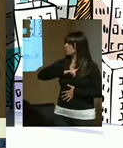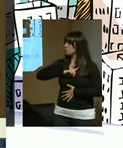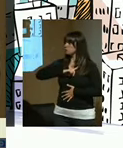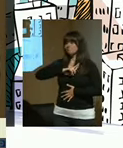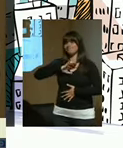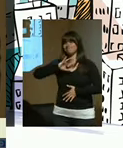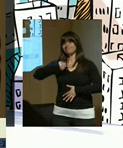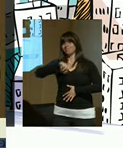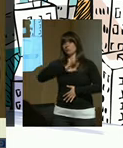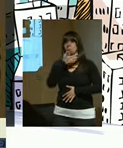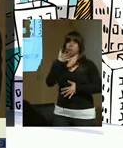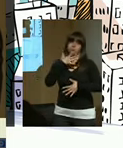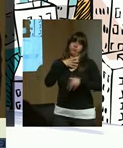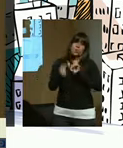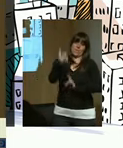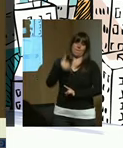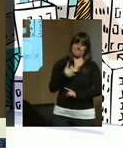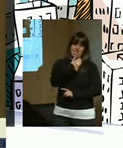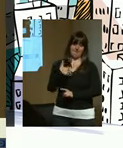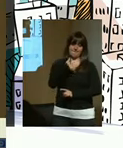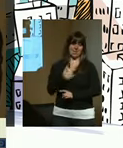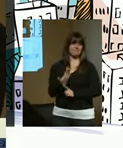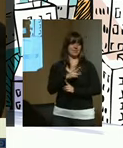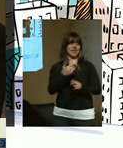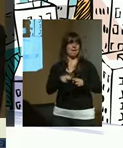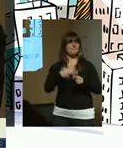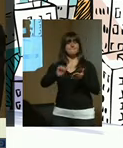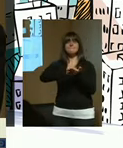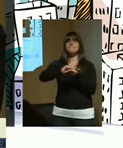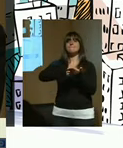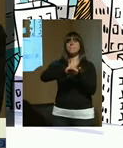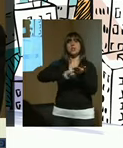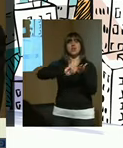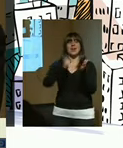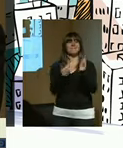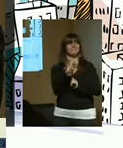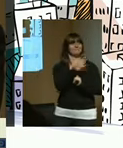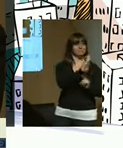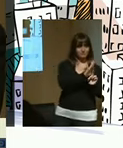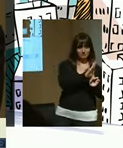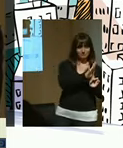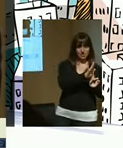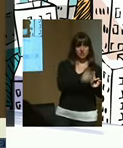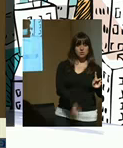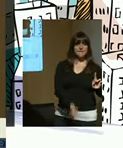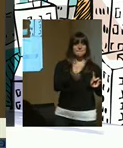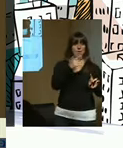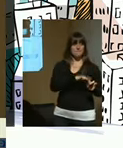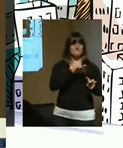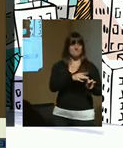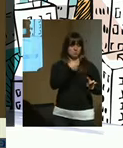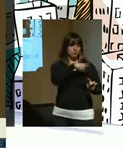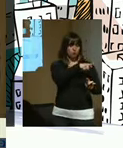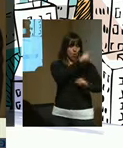podemos tener la función de presentar proyectos de ley, y al ser un organismo muy respetado en la ciudad de